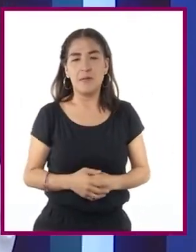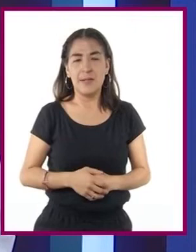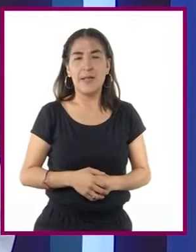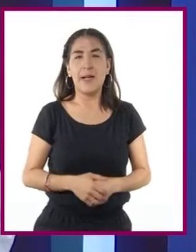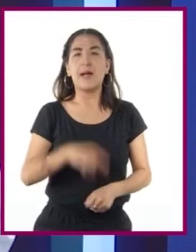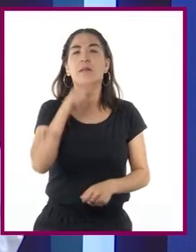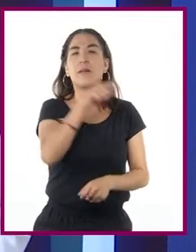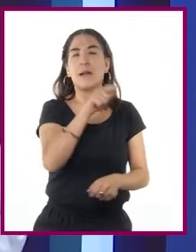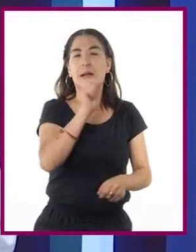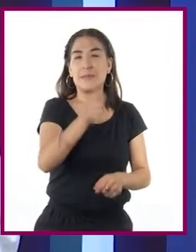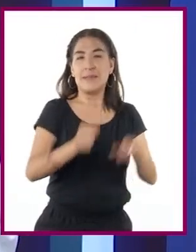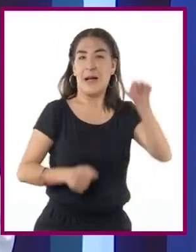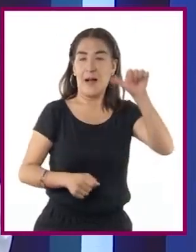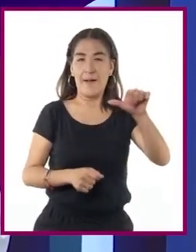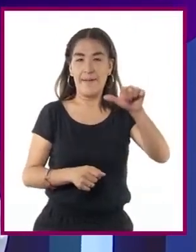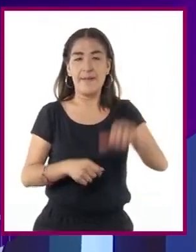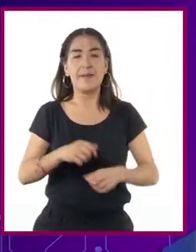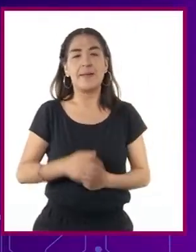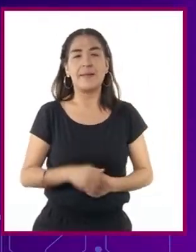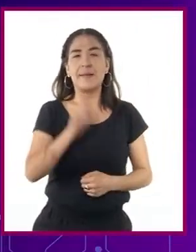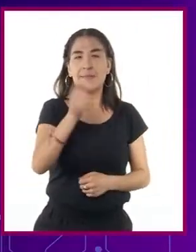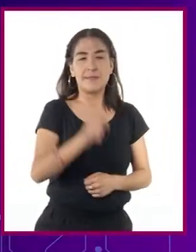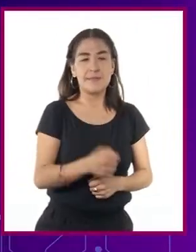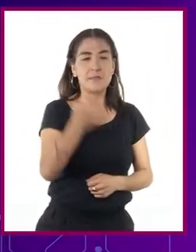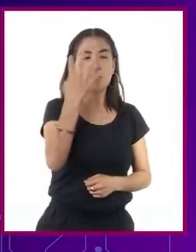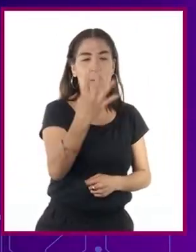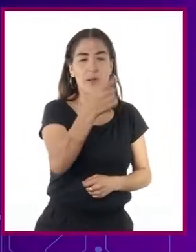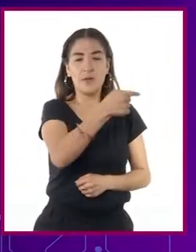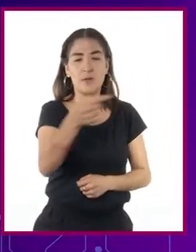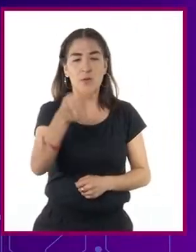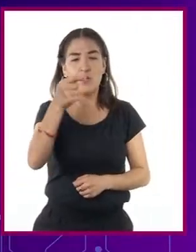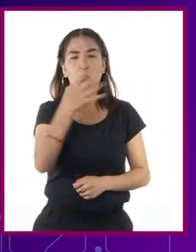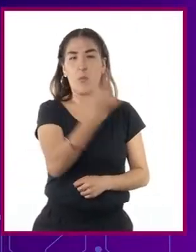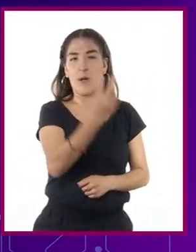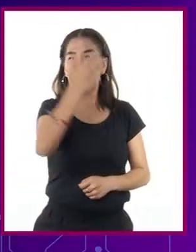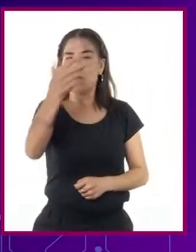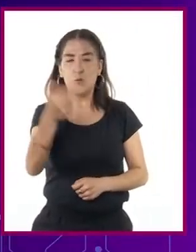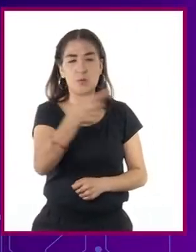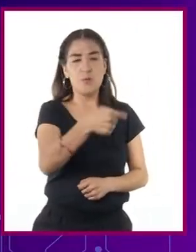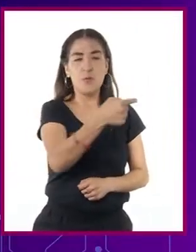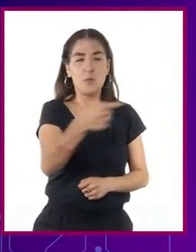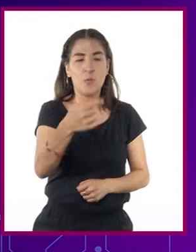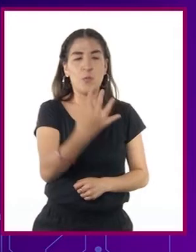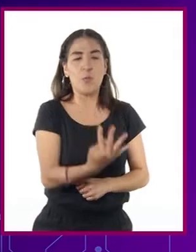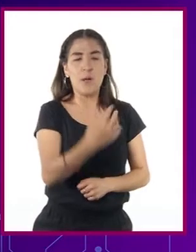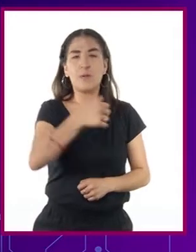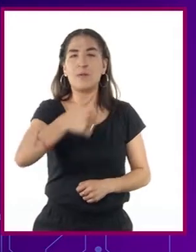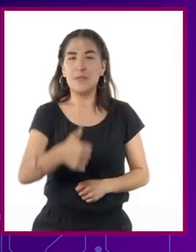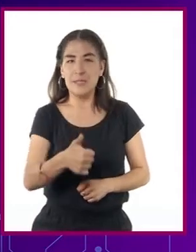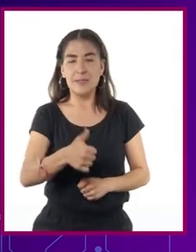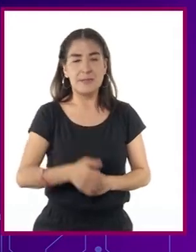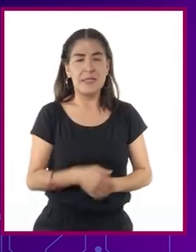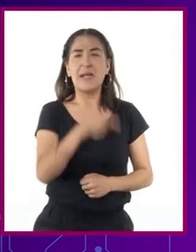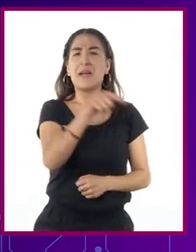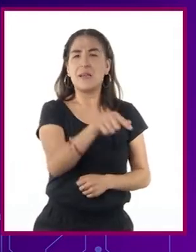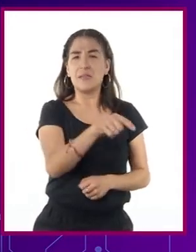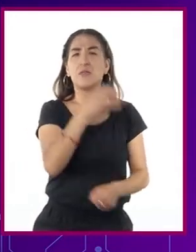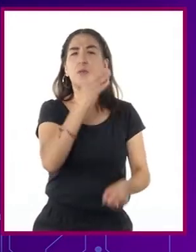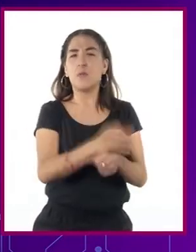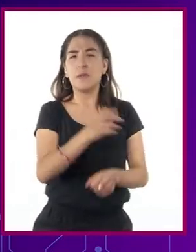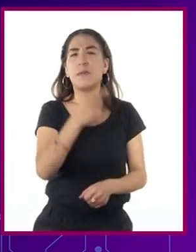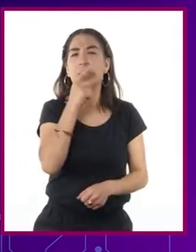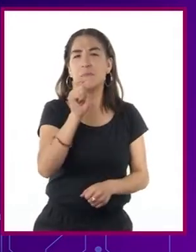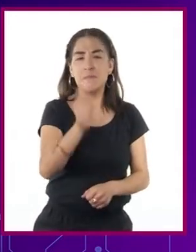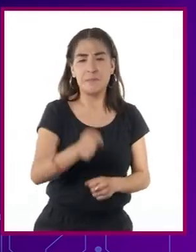inciso A se tiene el cociente 4 a la 8 entre 4 a la 6. En esta igualdad podemos afirmar que